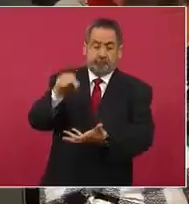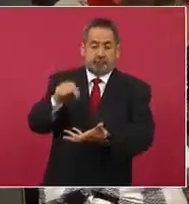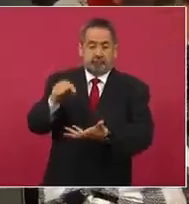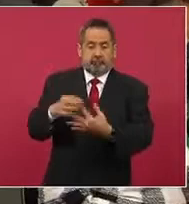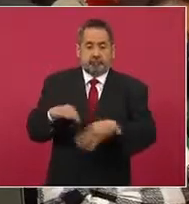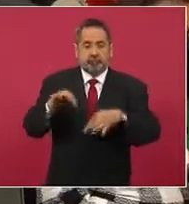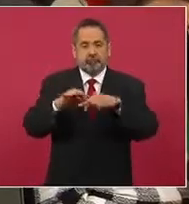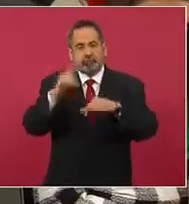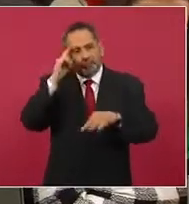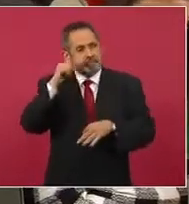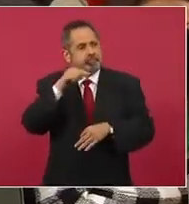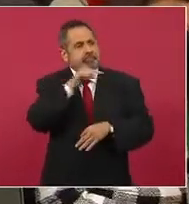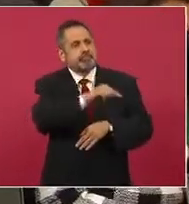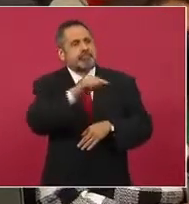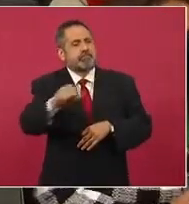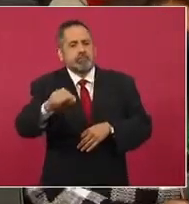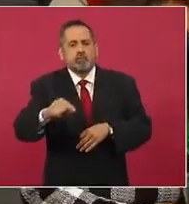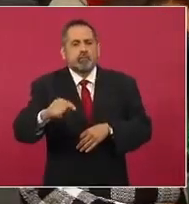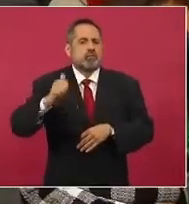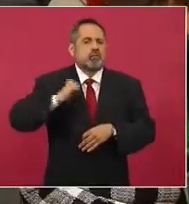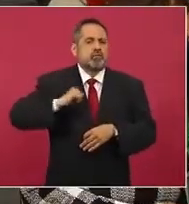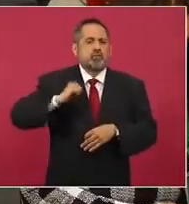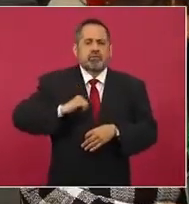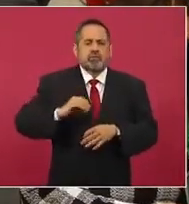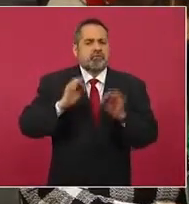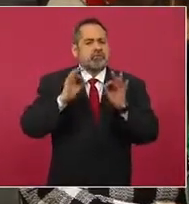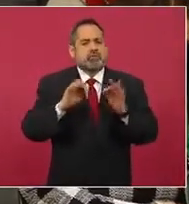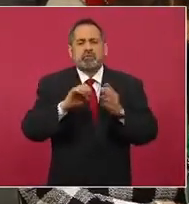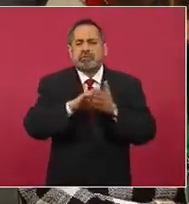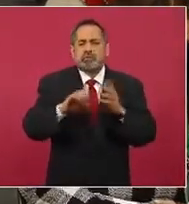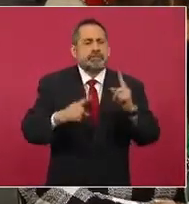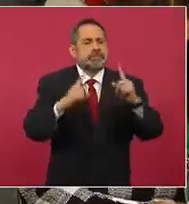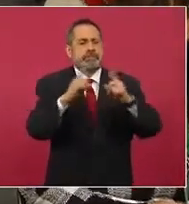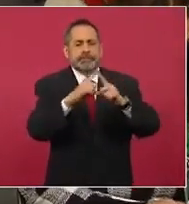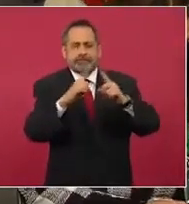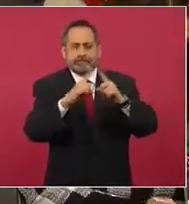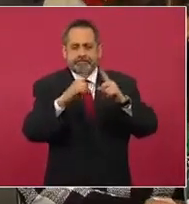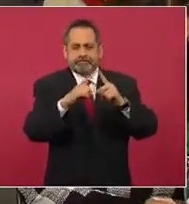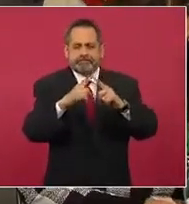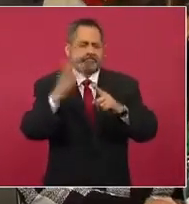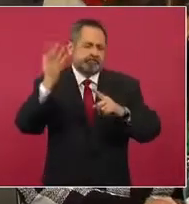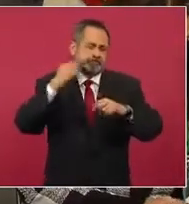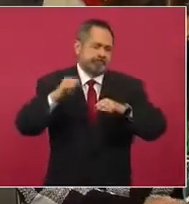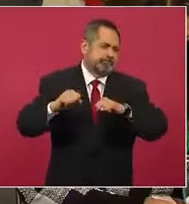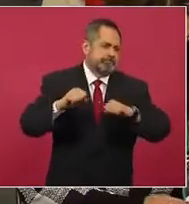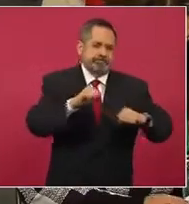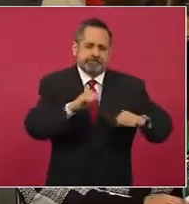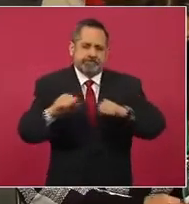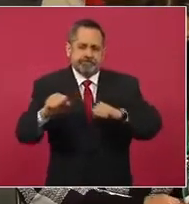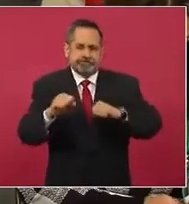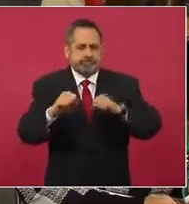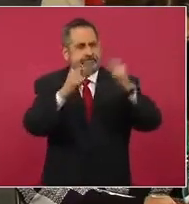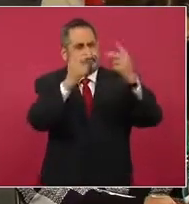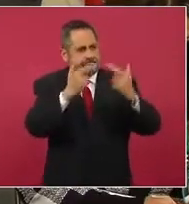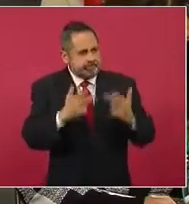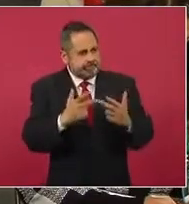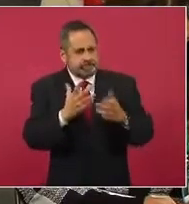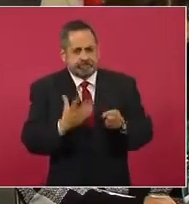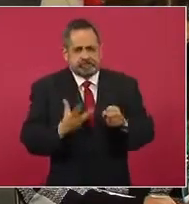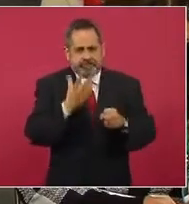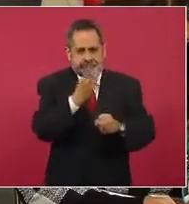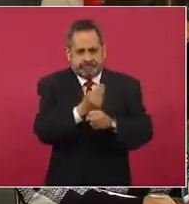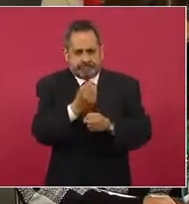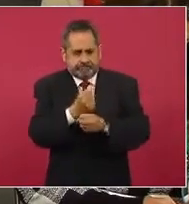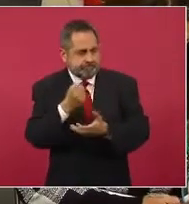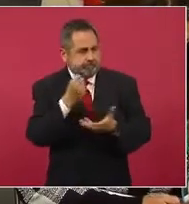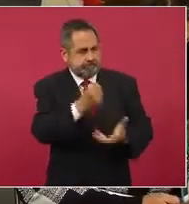monumentos históricos, iglesias que sufrieron deterioro por el sismo de 17. Fíjese que